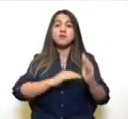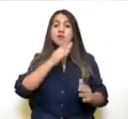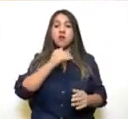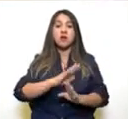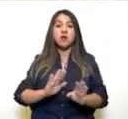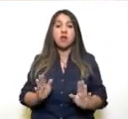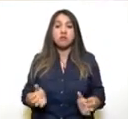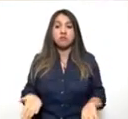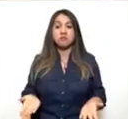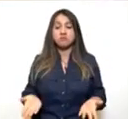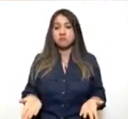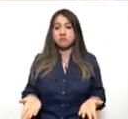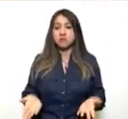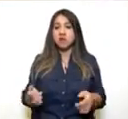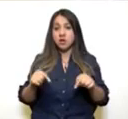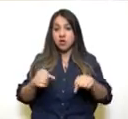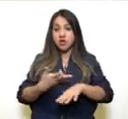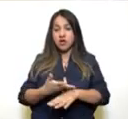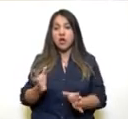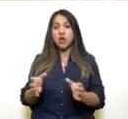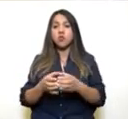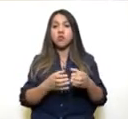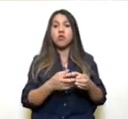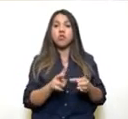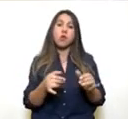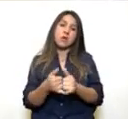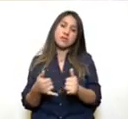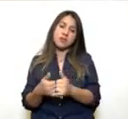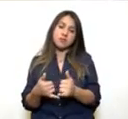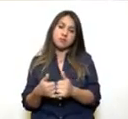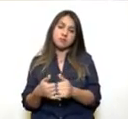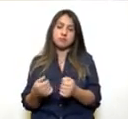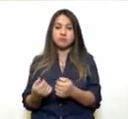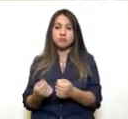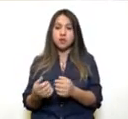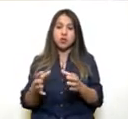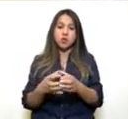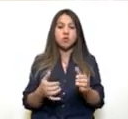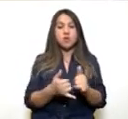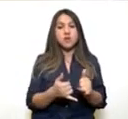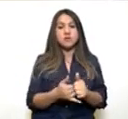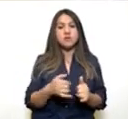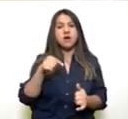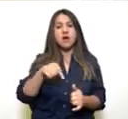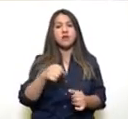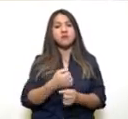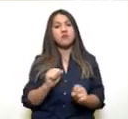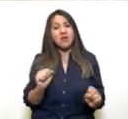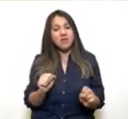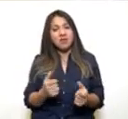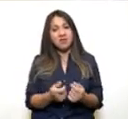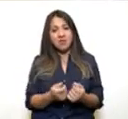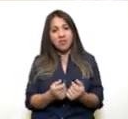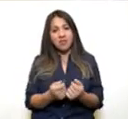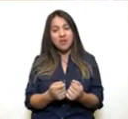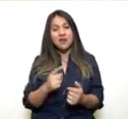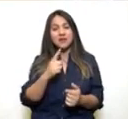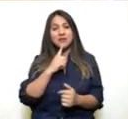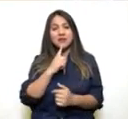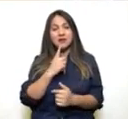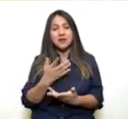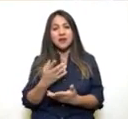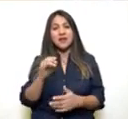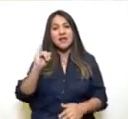hoy día lo que hay son grupos de whatsapp y ahí no se puede tener un espesor